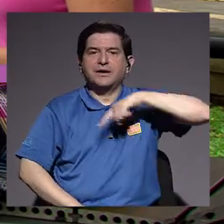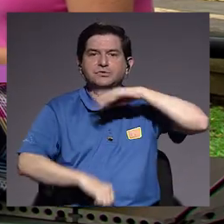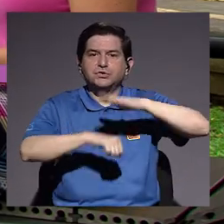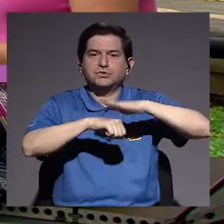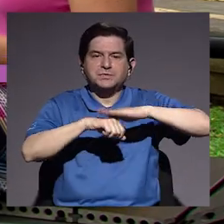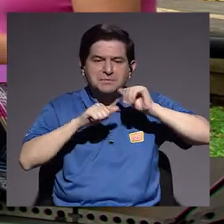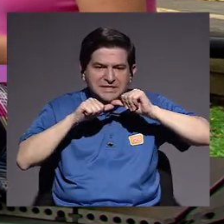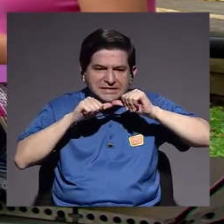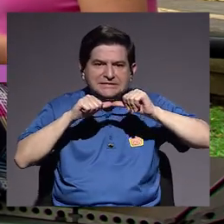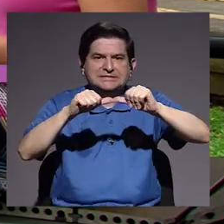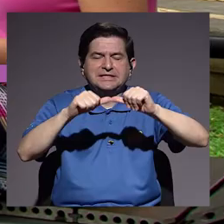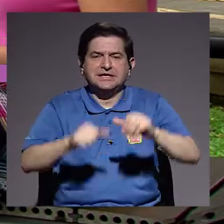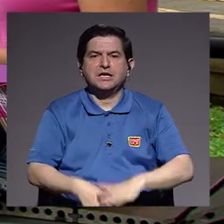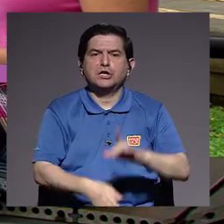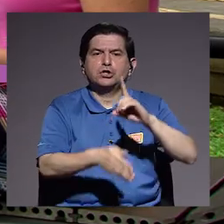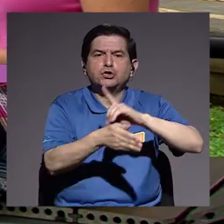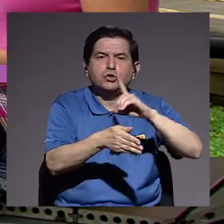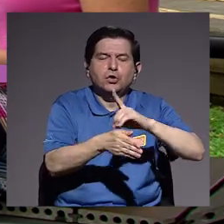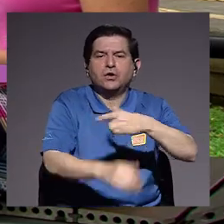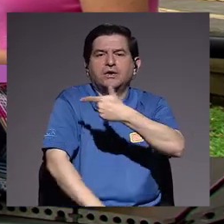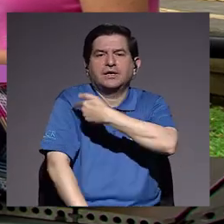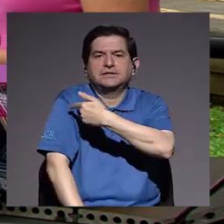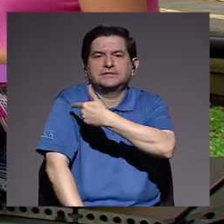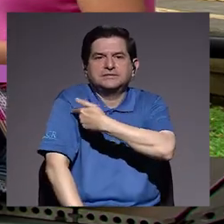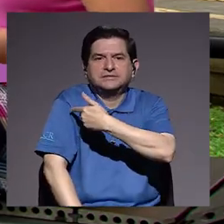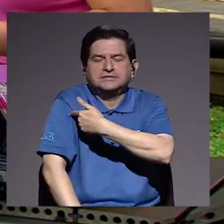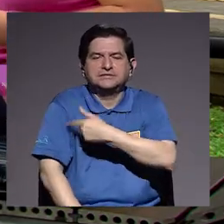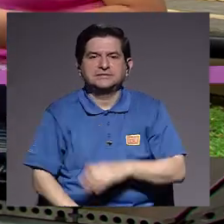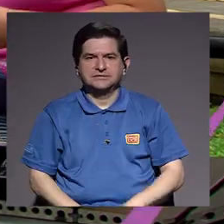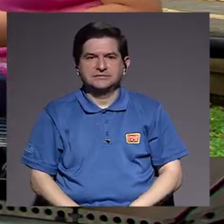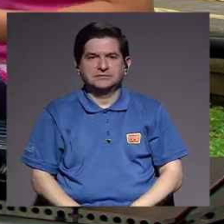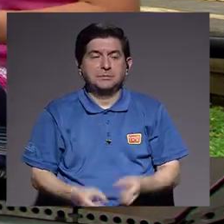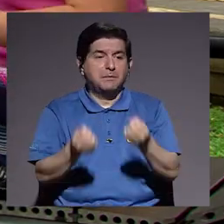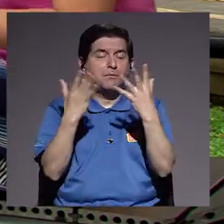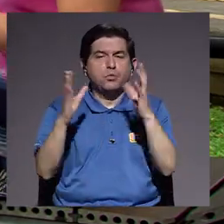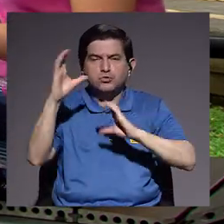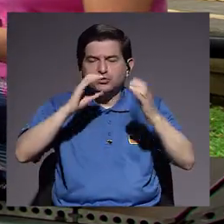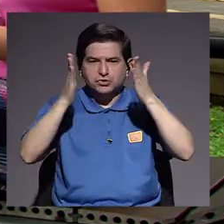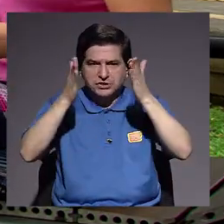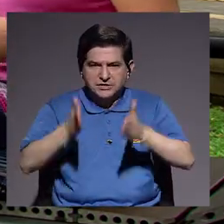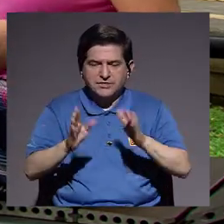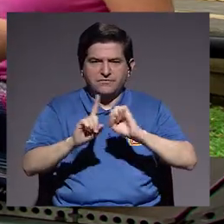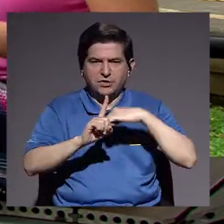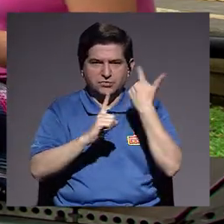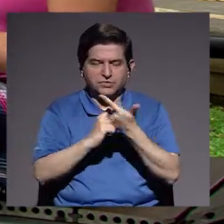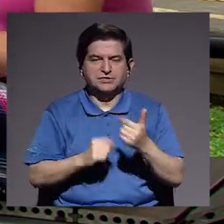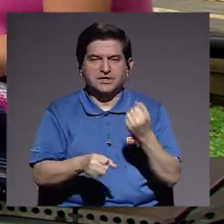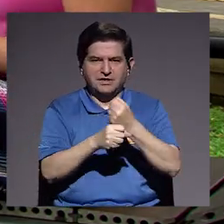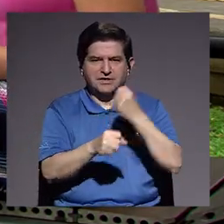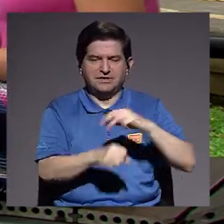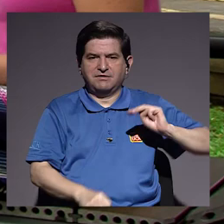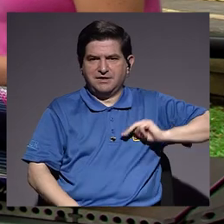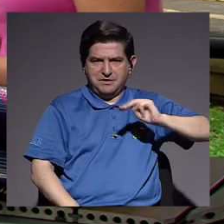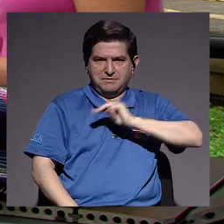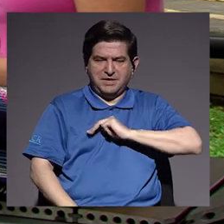las enfermeras, son muchos científicos sociales trabajando en el Ministerio de Salud, también en la Caja Costarricense del Seguro Social.